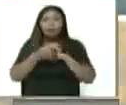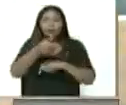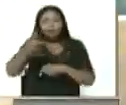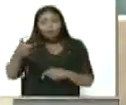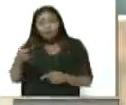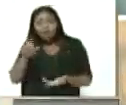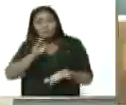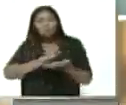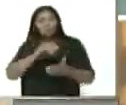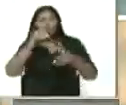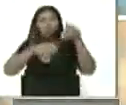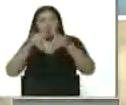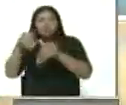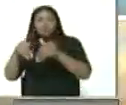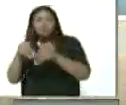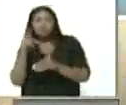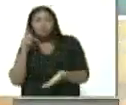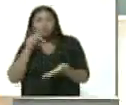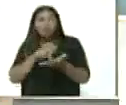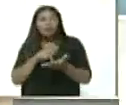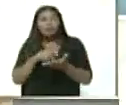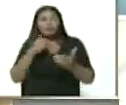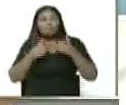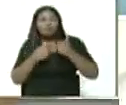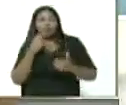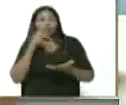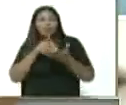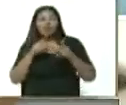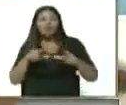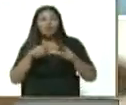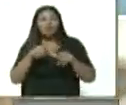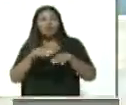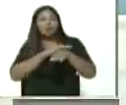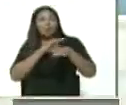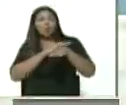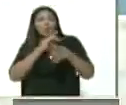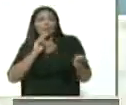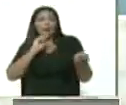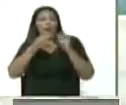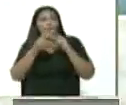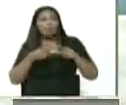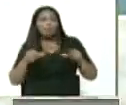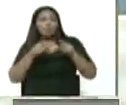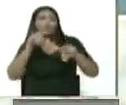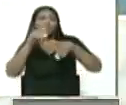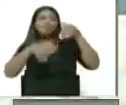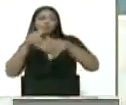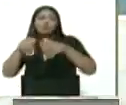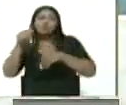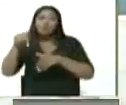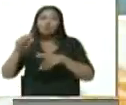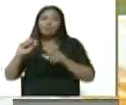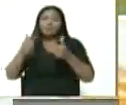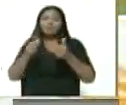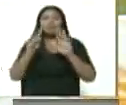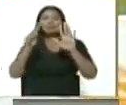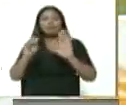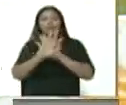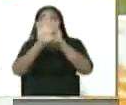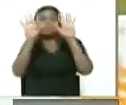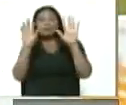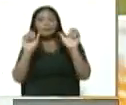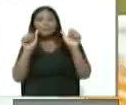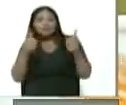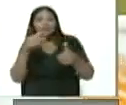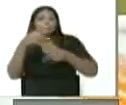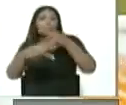de votación porque el miércoles llegan a los centros piloto el día jueves se trasladan a los centros de votación y hoy a partir de las 6 de la mañana se inició